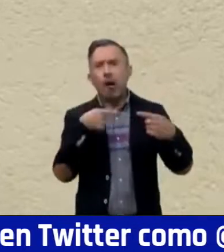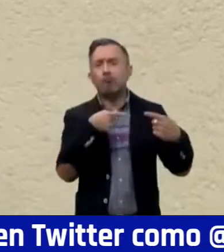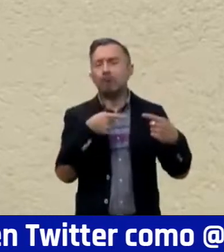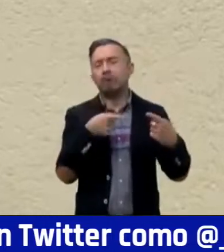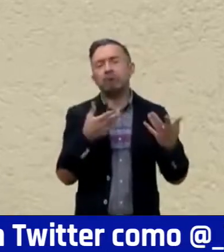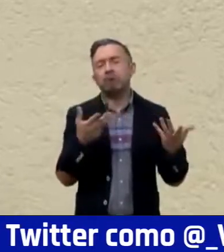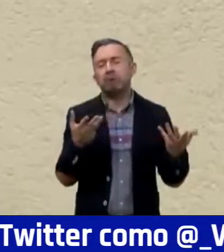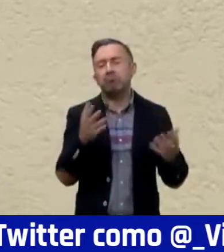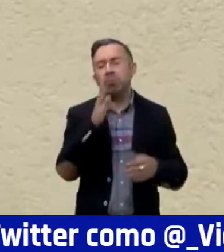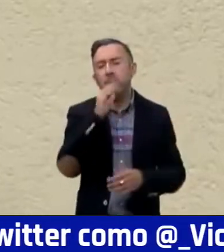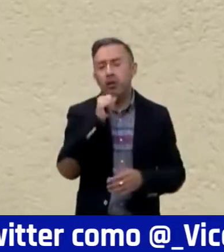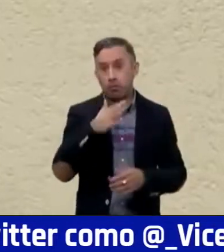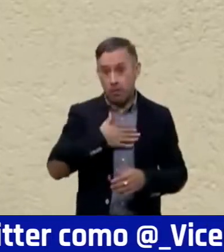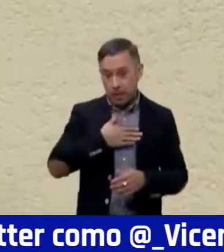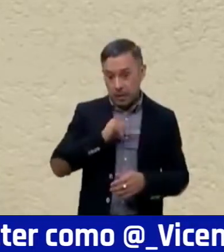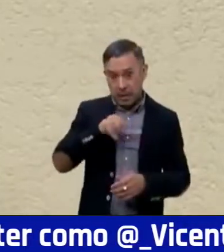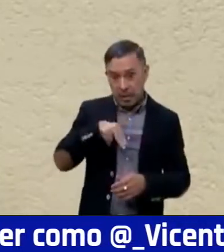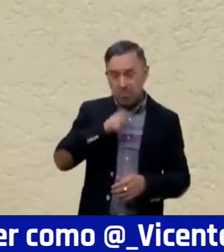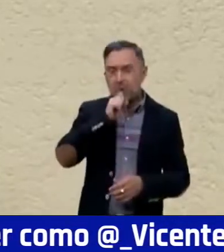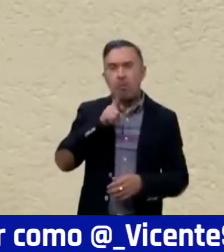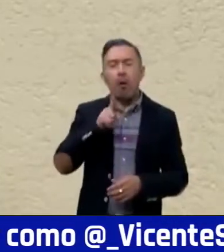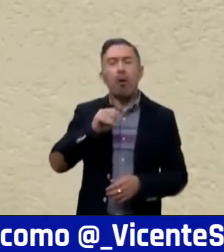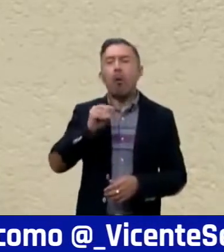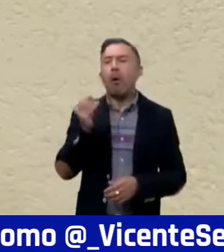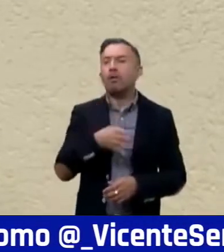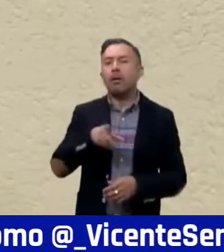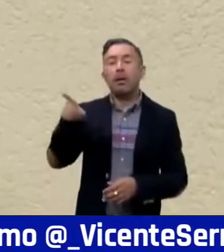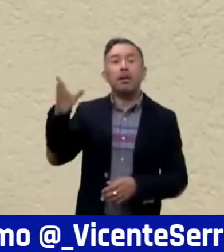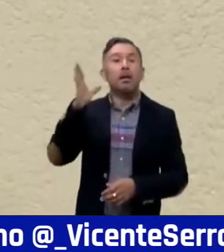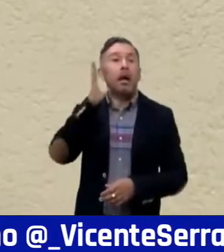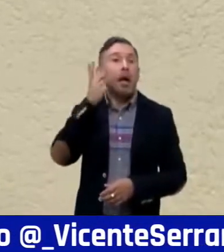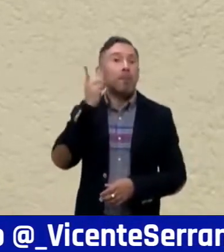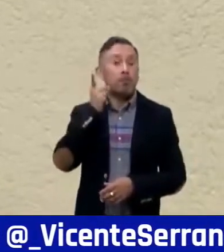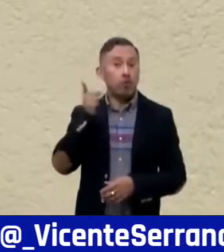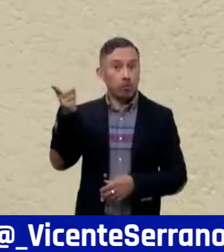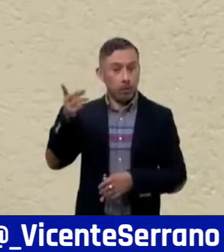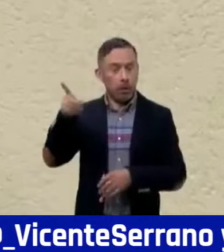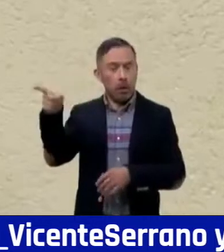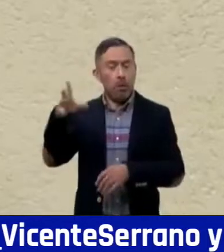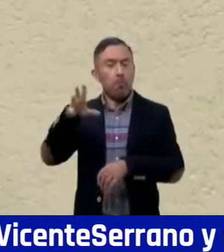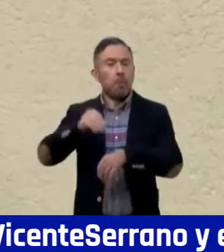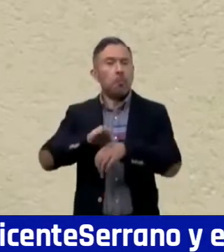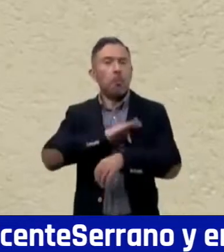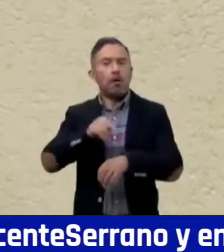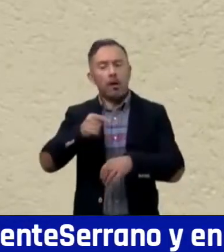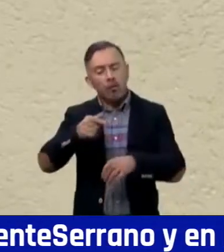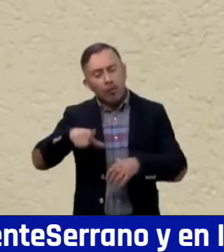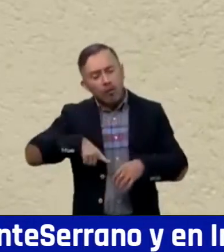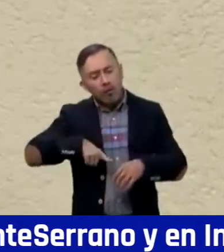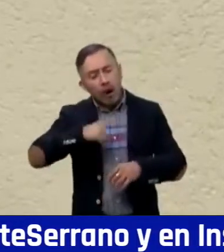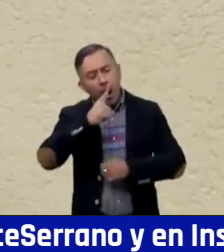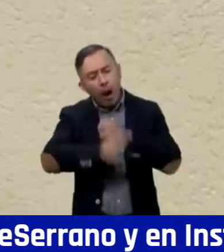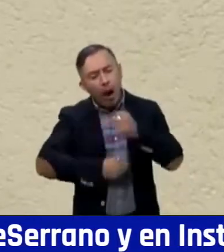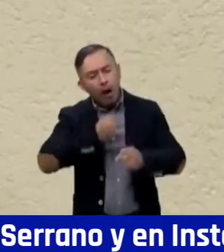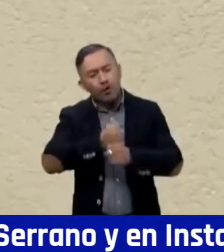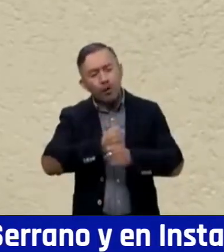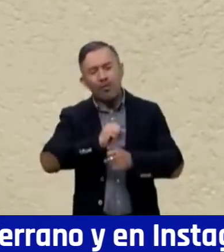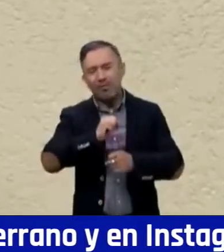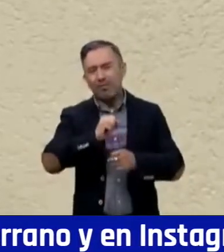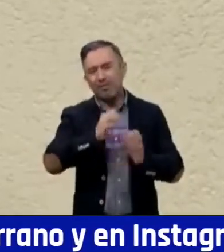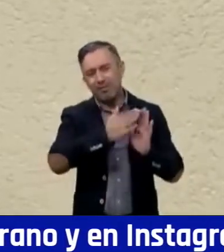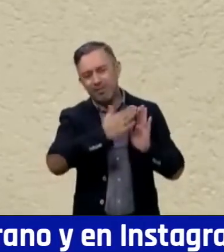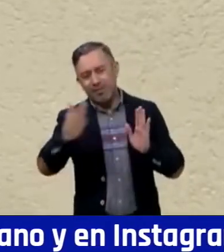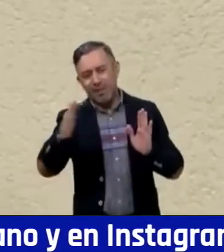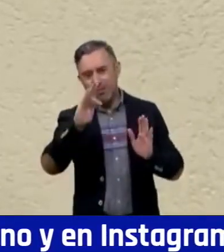autoridad ni para la Cámara de Diputados, aunque ésta tenga la facultad exclusiva para determinar el presupuesto anual de la Federación.